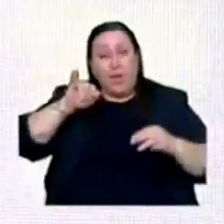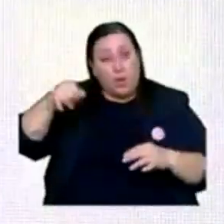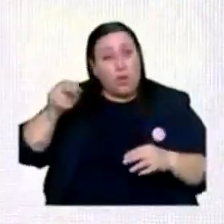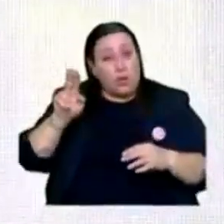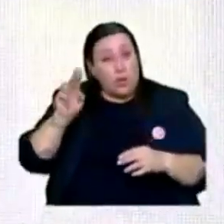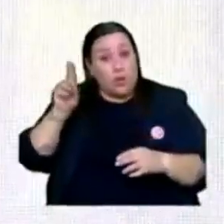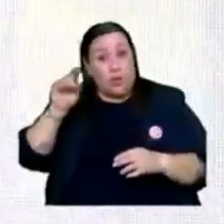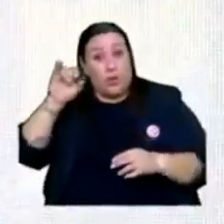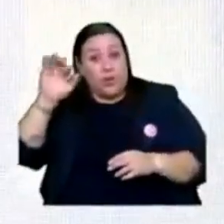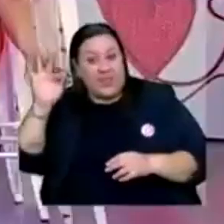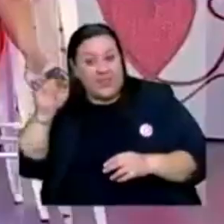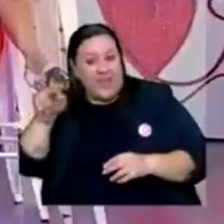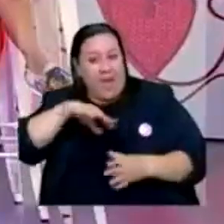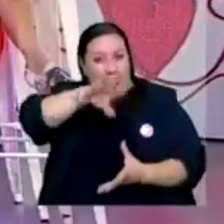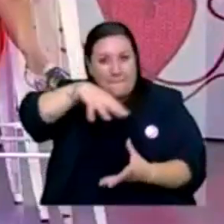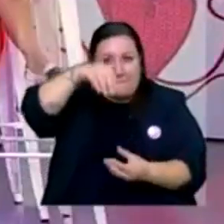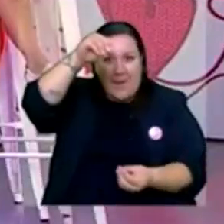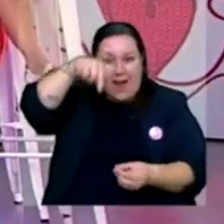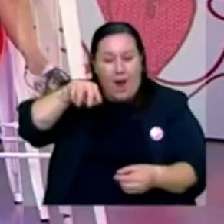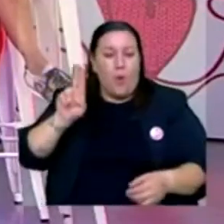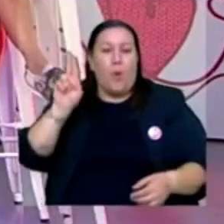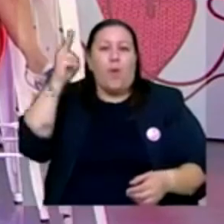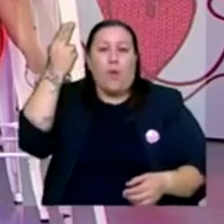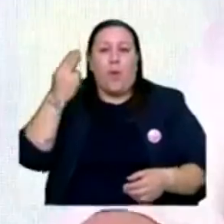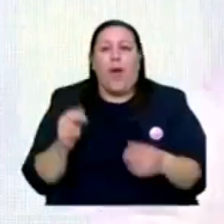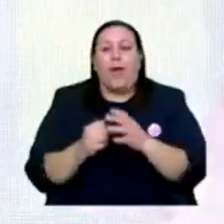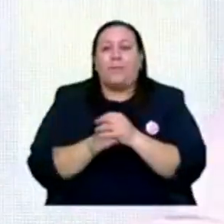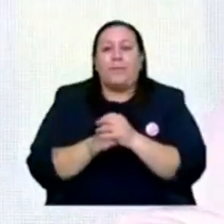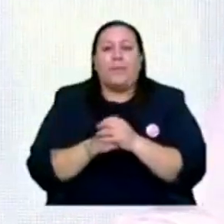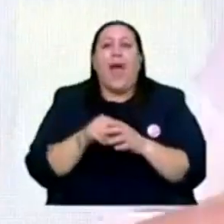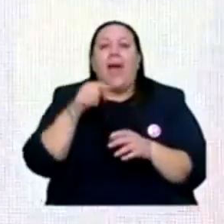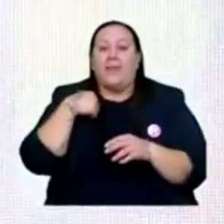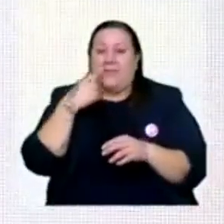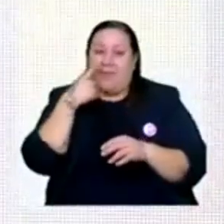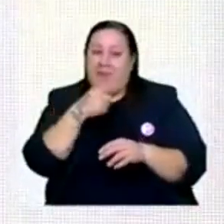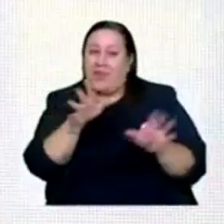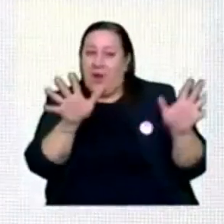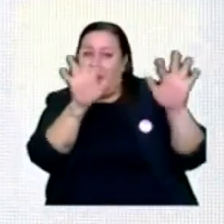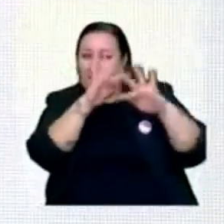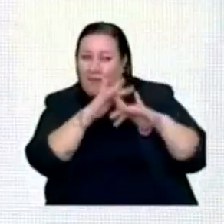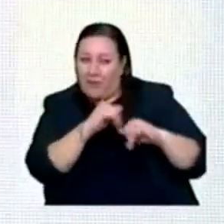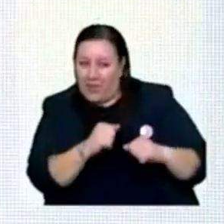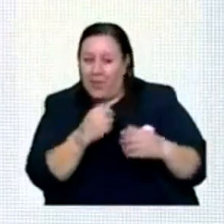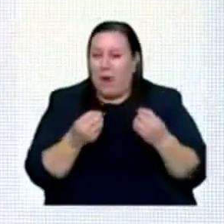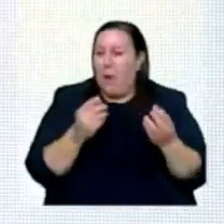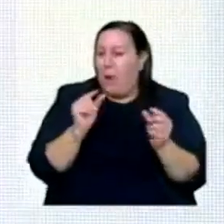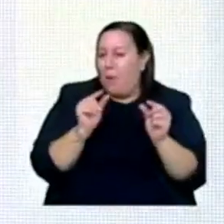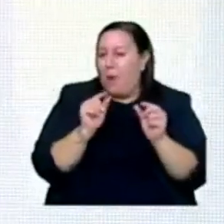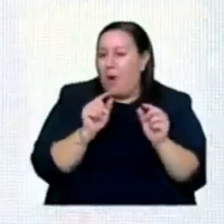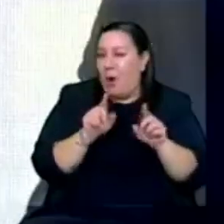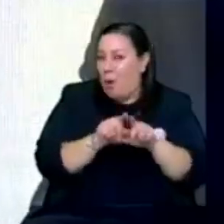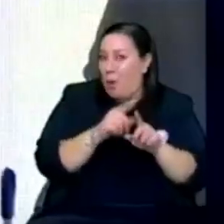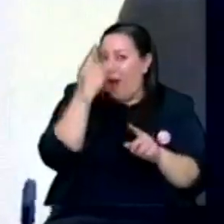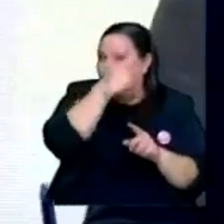de magia en Uruguay. Me confundiste porque son parecidas. Es cierto, no, porque estamos de acuerdo, Lucía, que es media maga ella. Ella es una maga